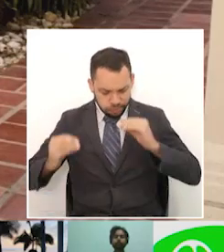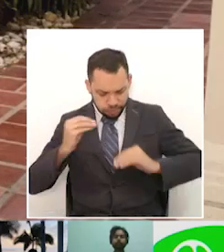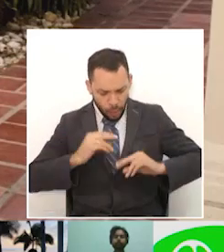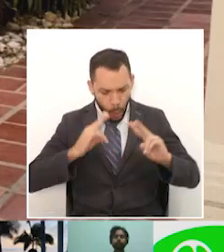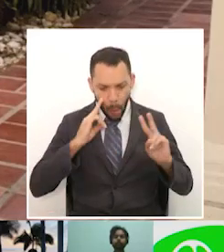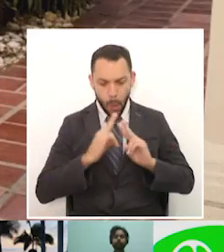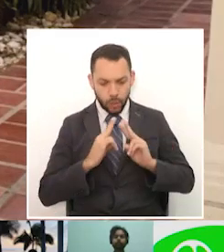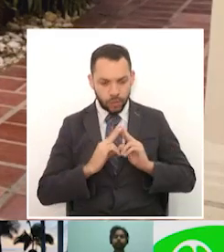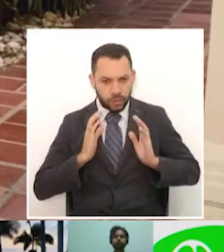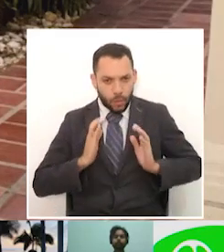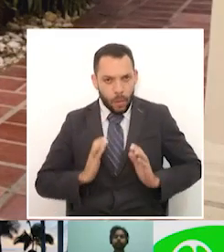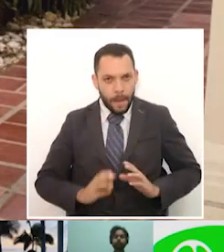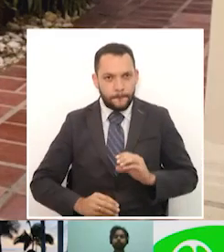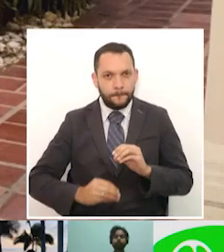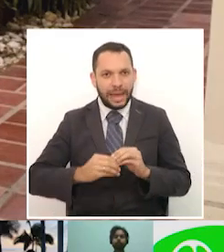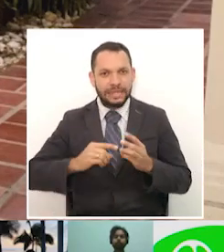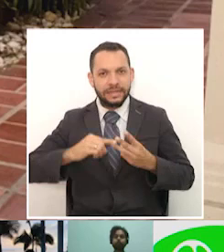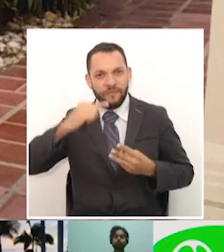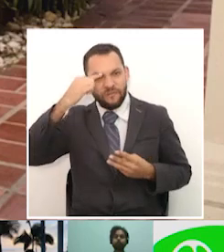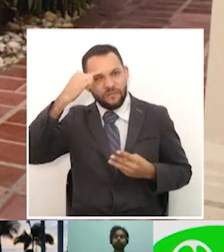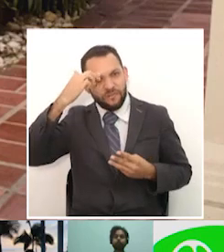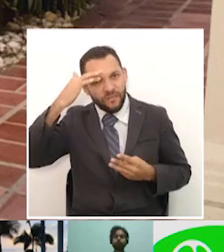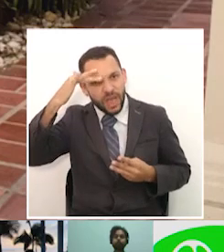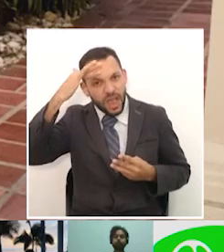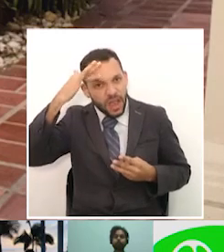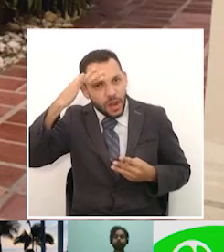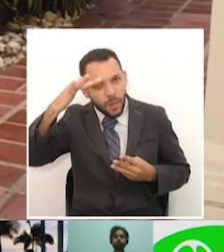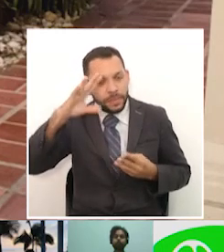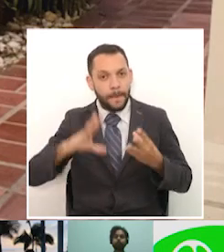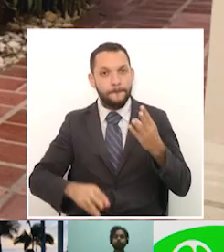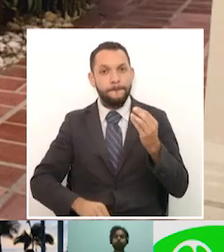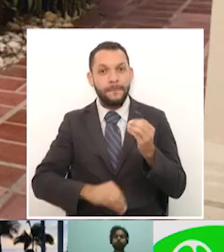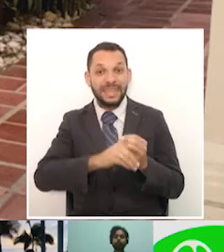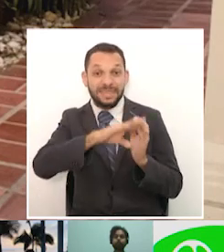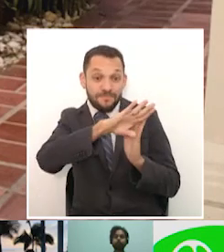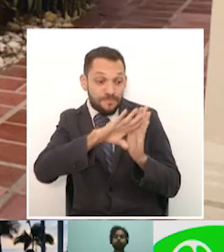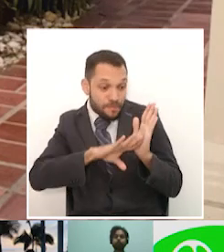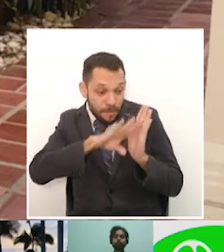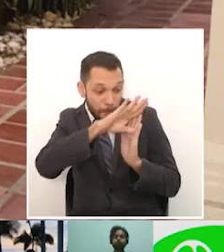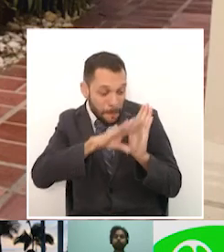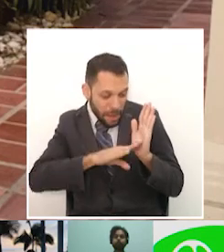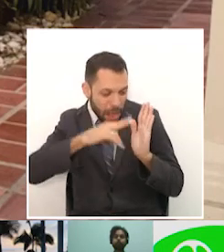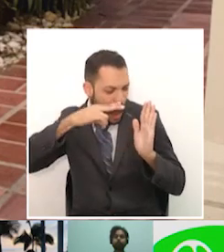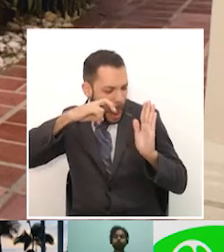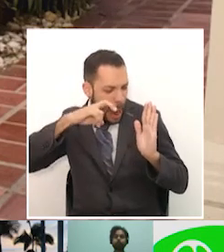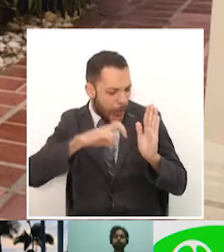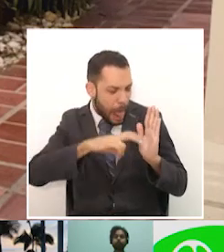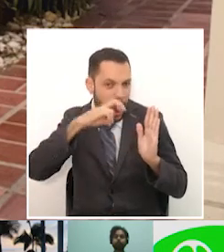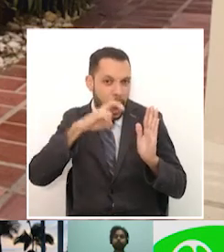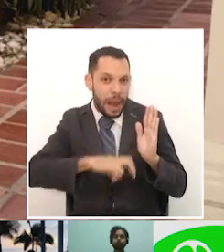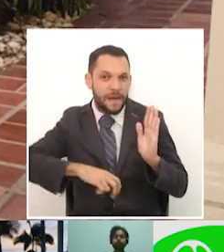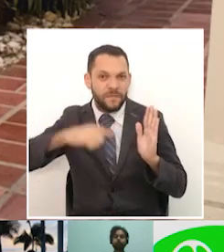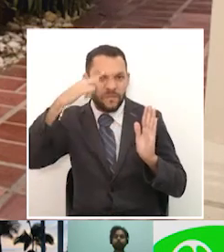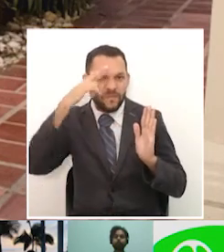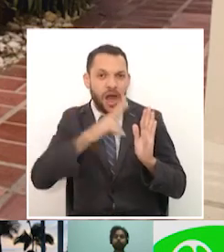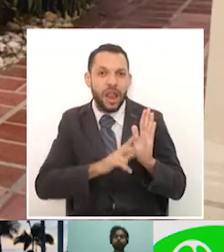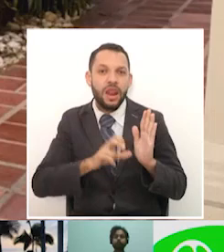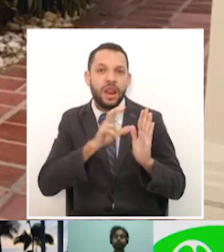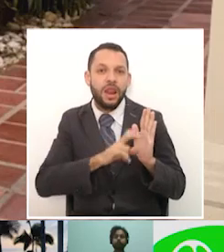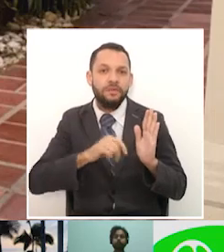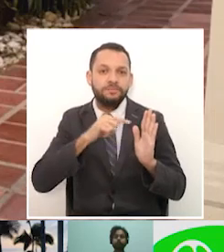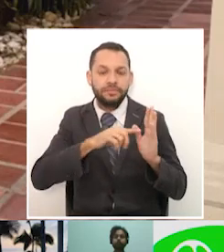de filosofía, clases de teología. Y nosotros vivíamos en un